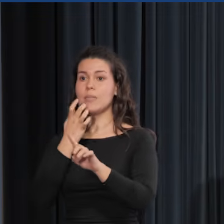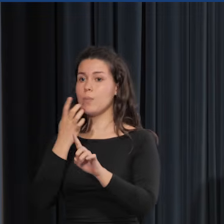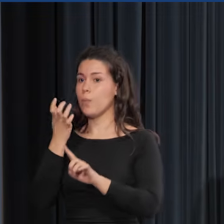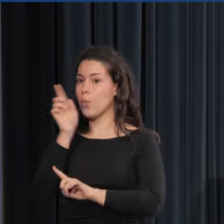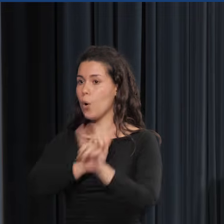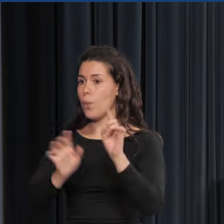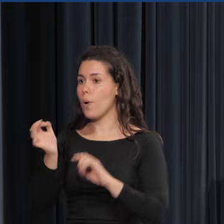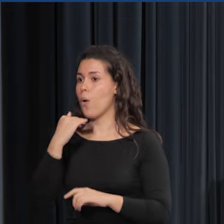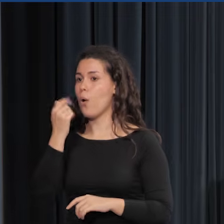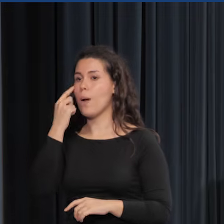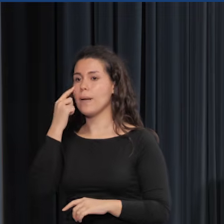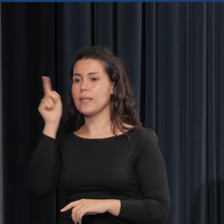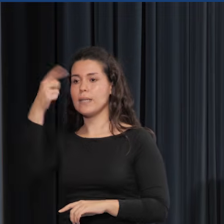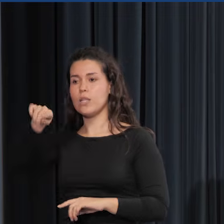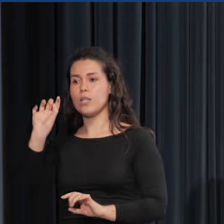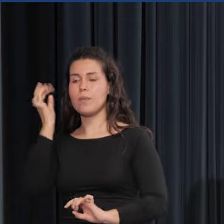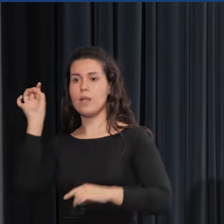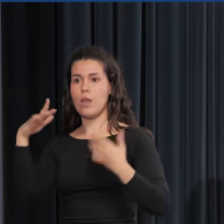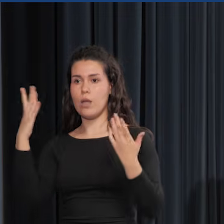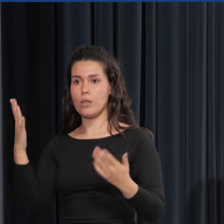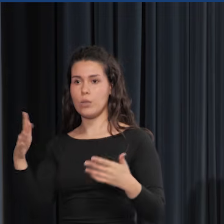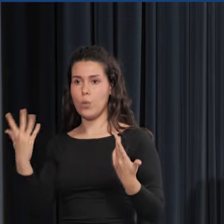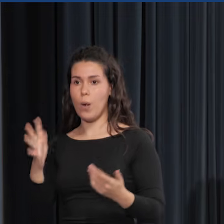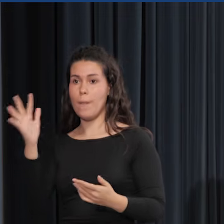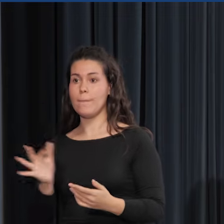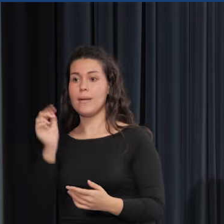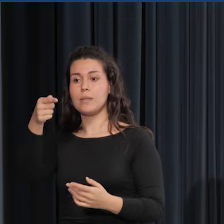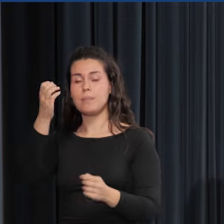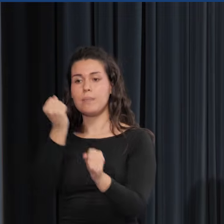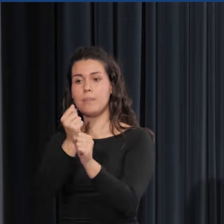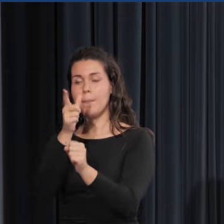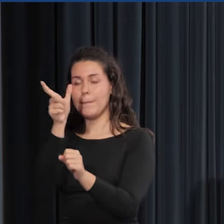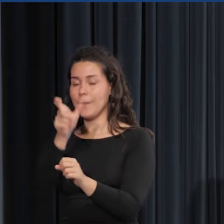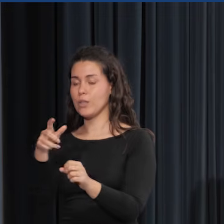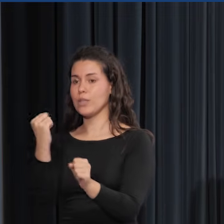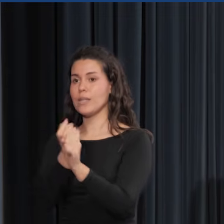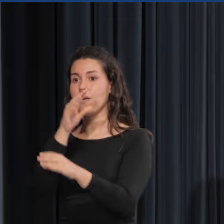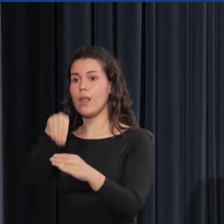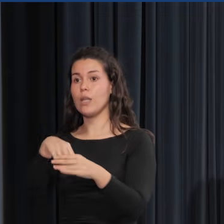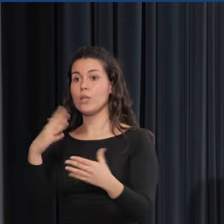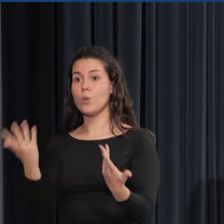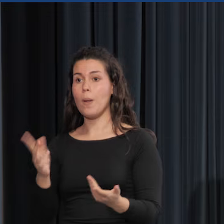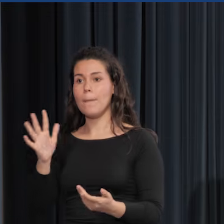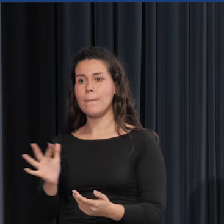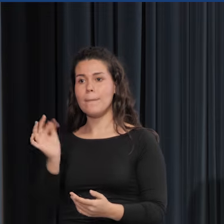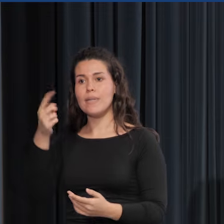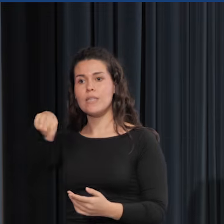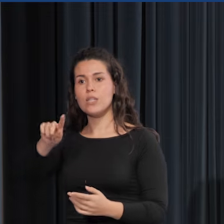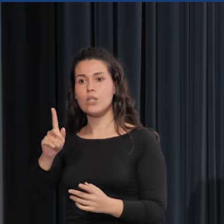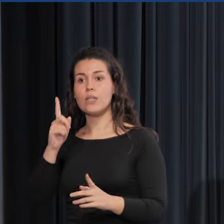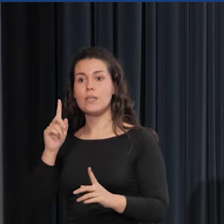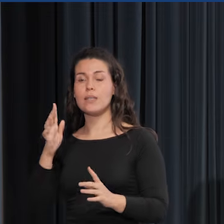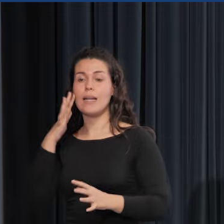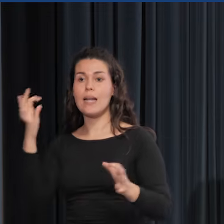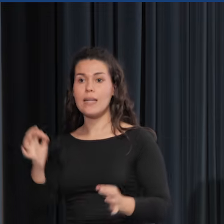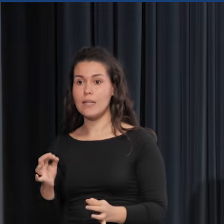qué actividades se van a llevar a cabo, qué personas las van a hacer, con qué medios, y podremos identificar qué riesgos se pueden presentar, prever qué riesgos se pueden